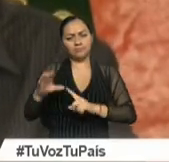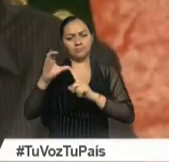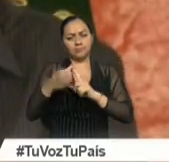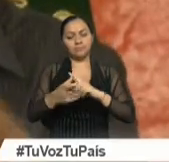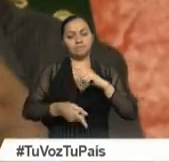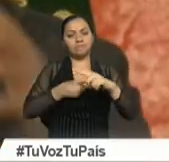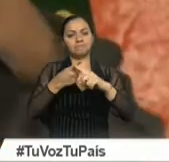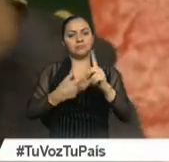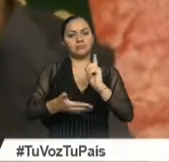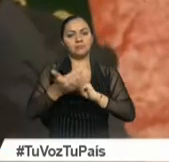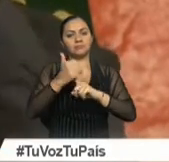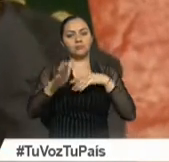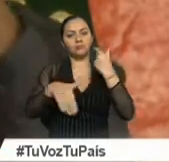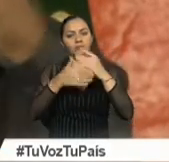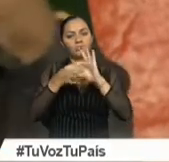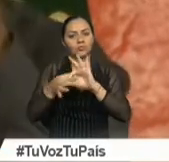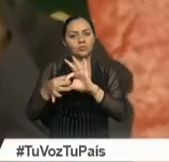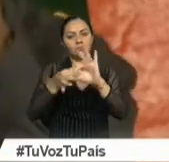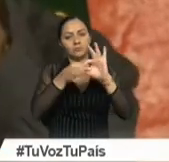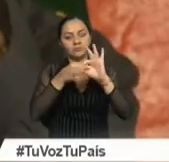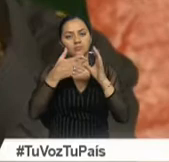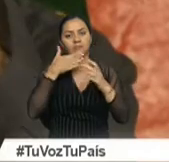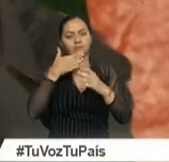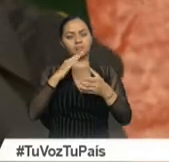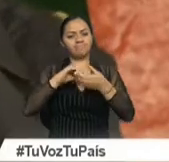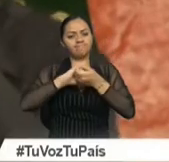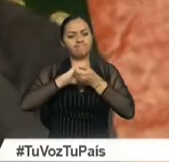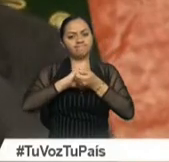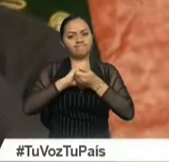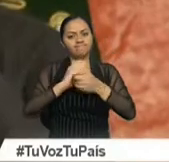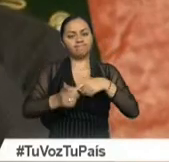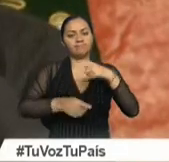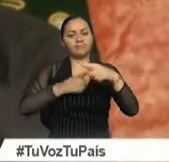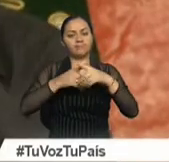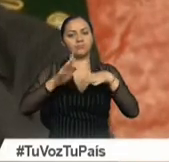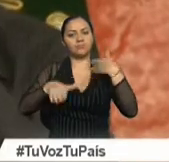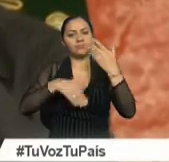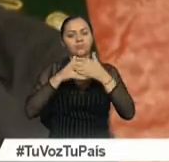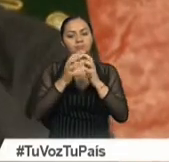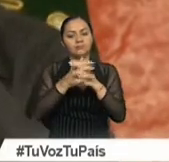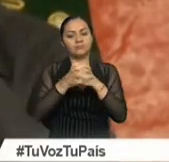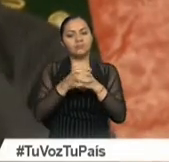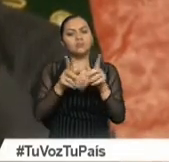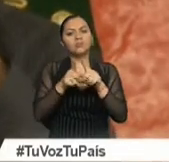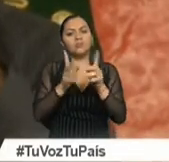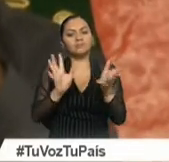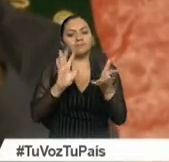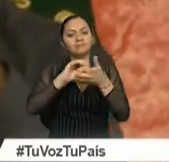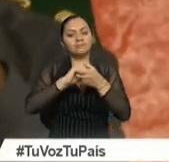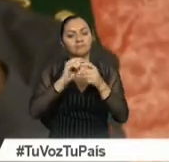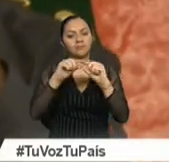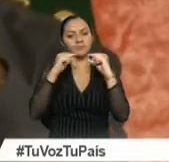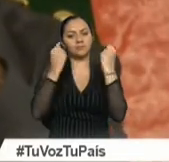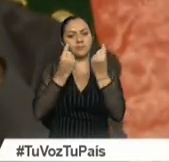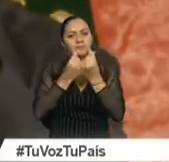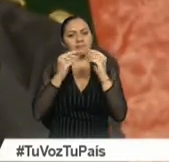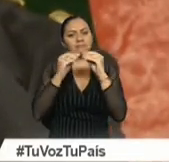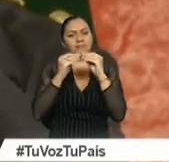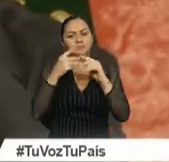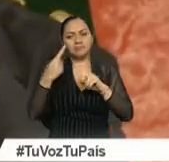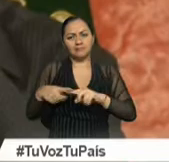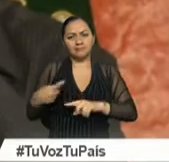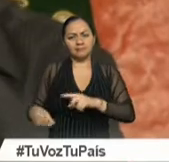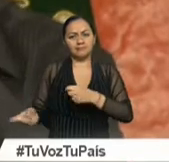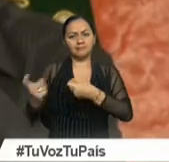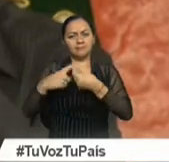que ha logrado unir, mancomunar, aunar grupos muy diversos,